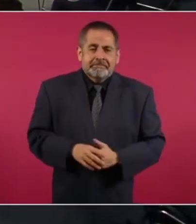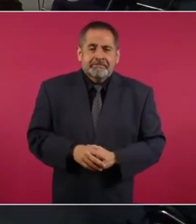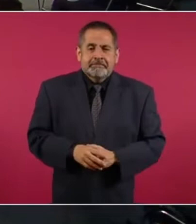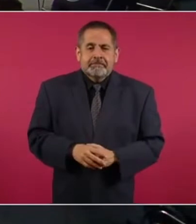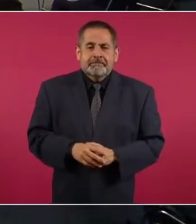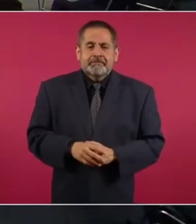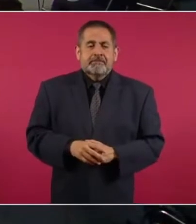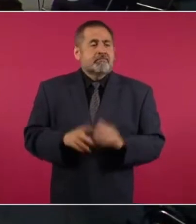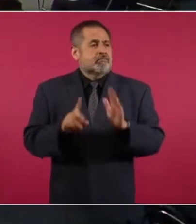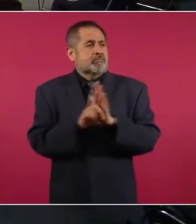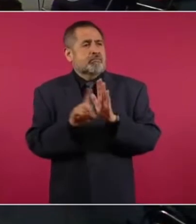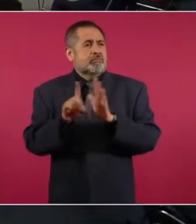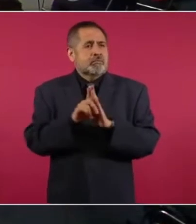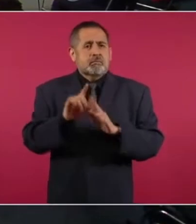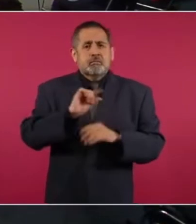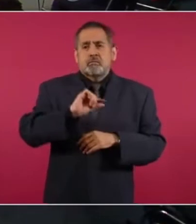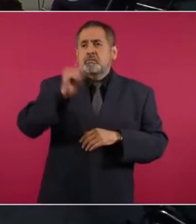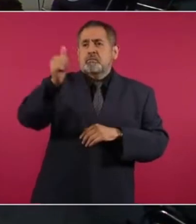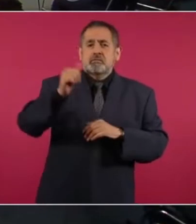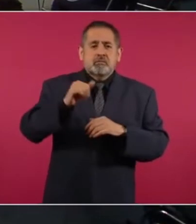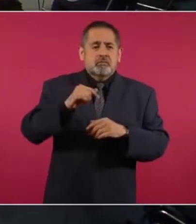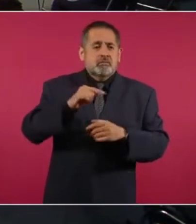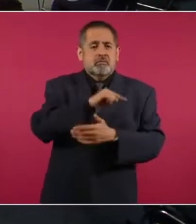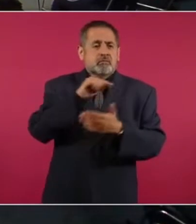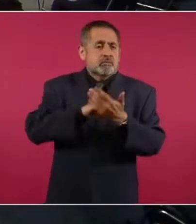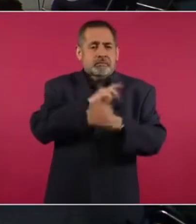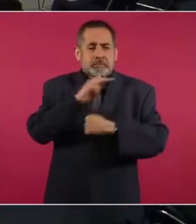y a departamentos en el extranjero.